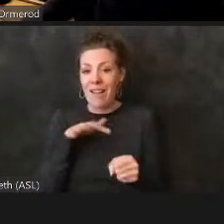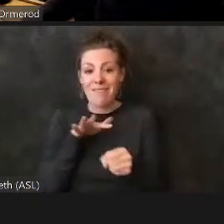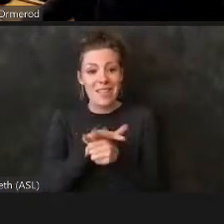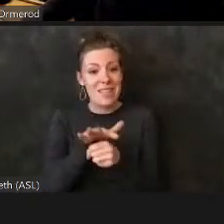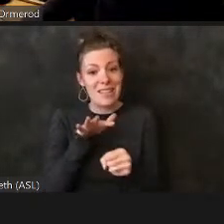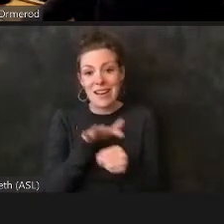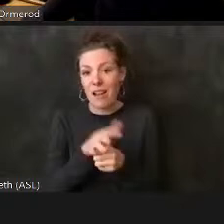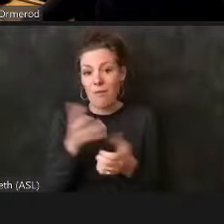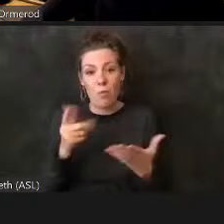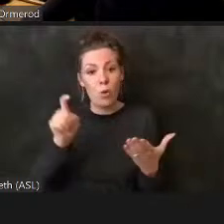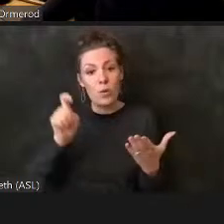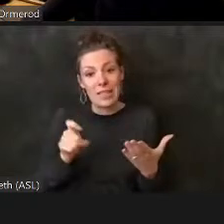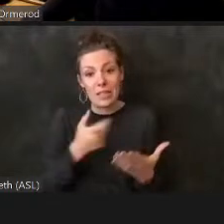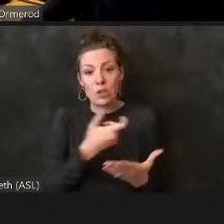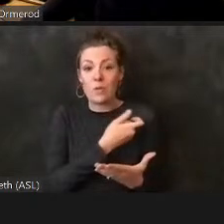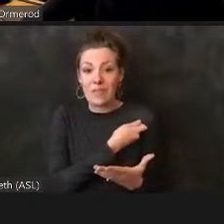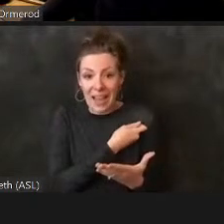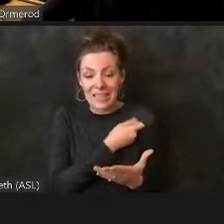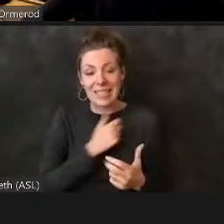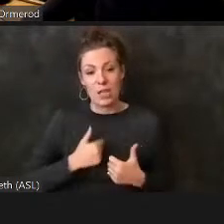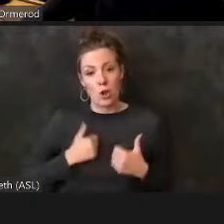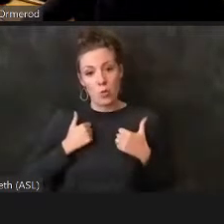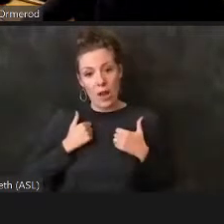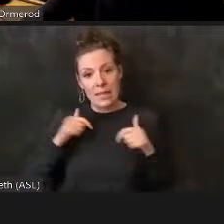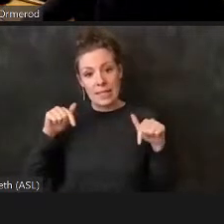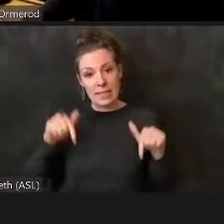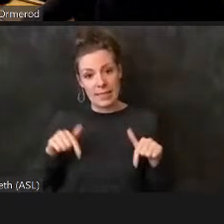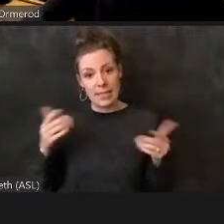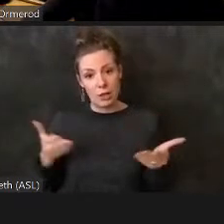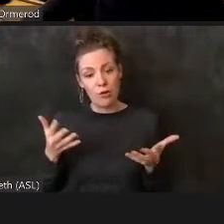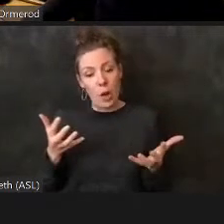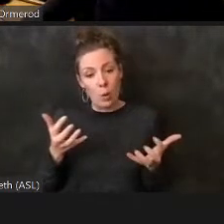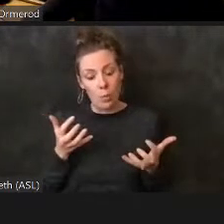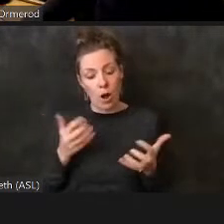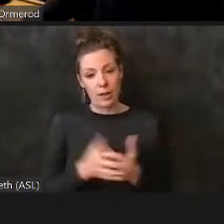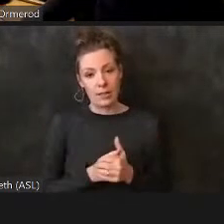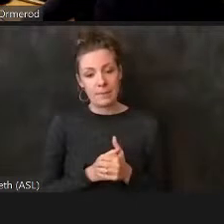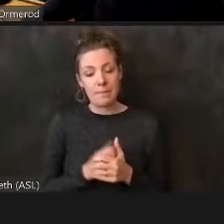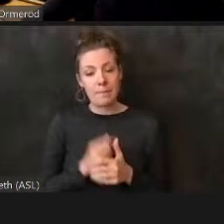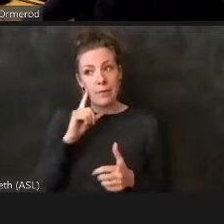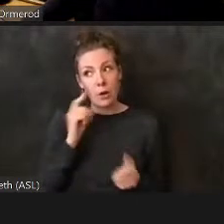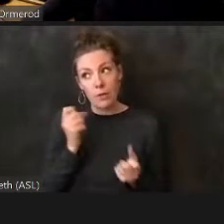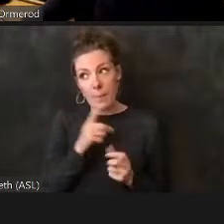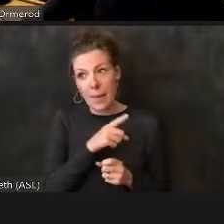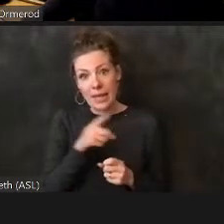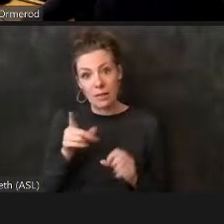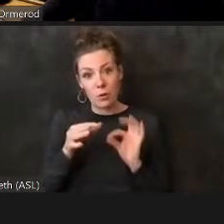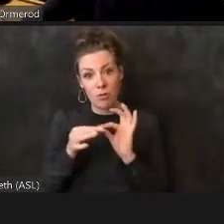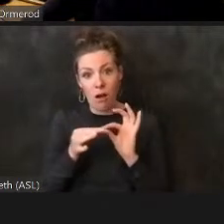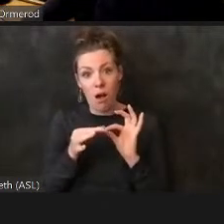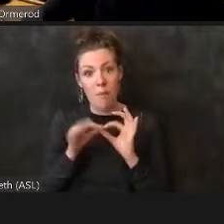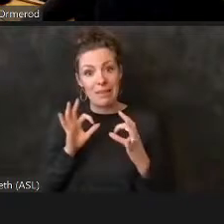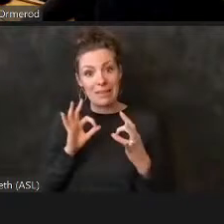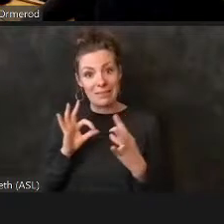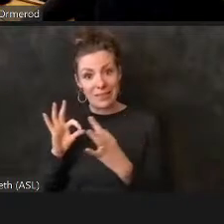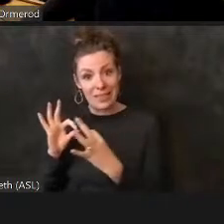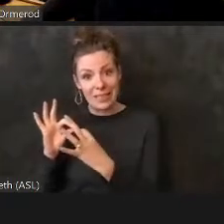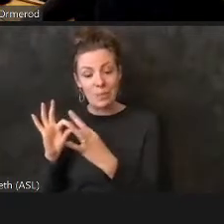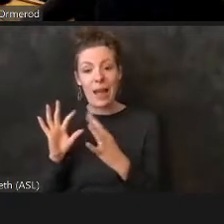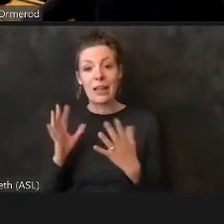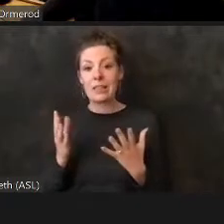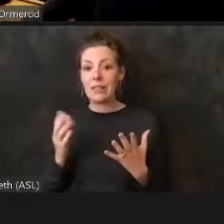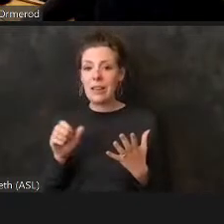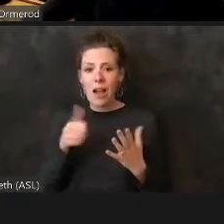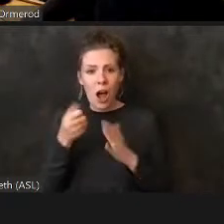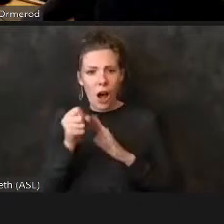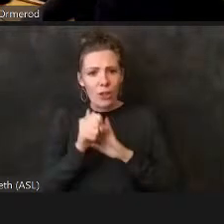in order to vaccinate the residents at the speed. Solamente la primera vacuna es la que se ha repartido y no todo el mundo ha recibido